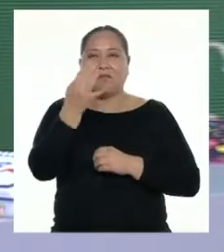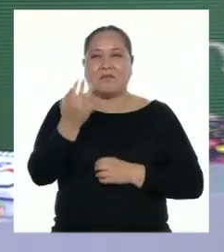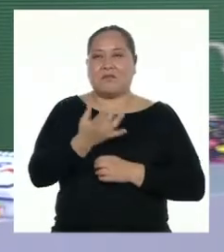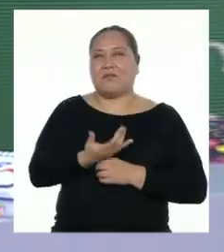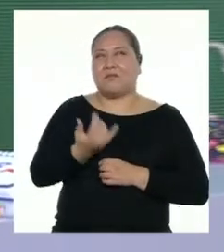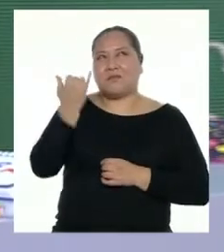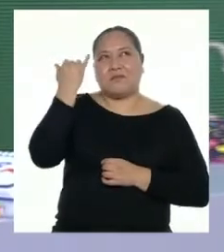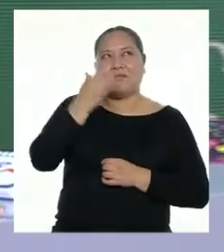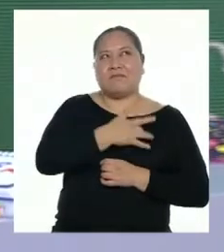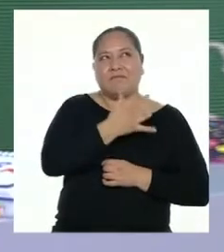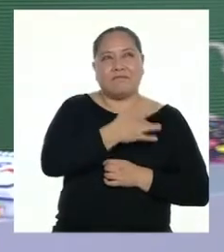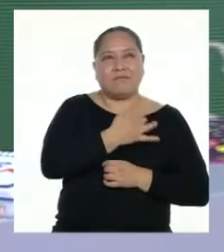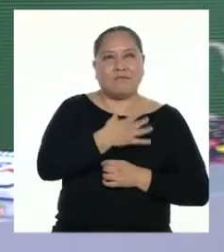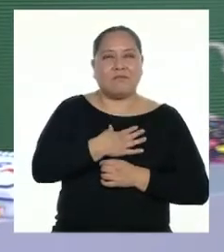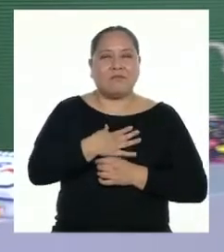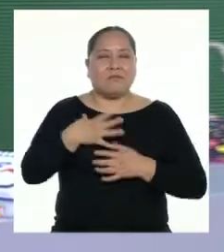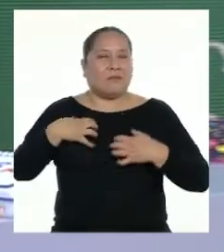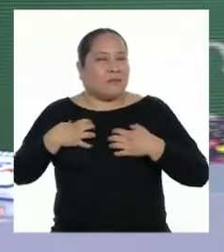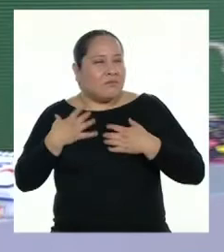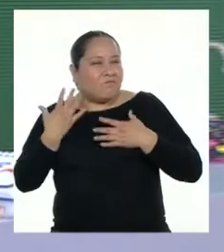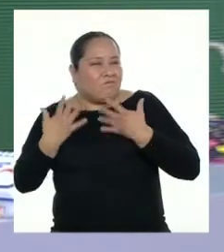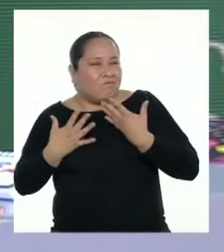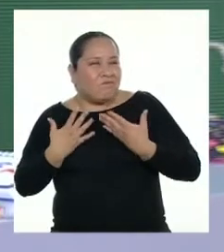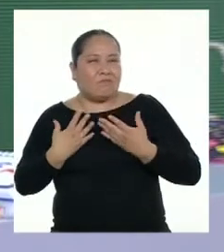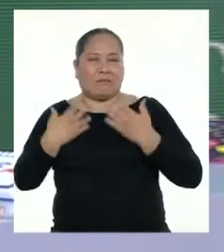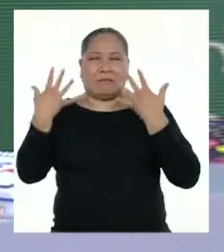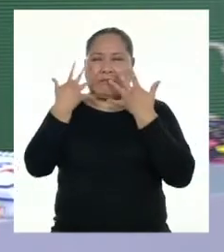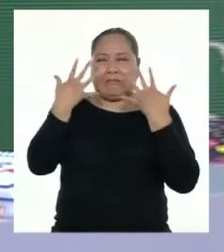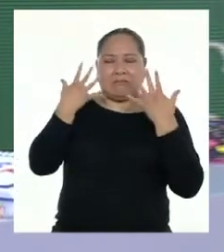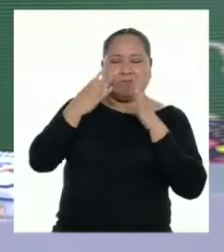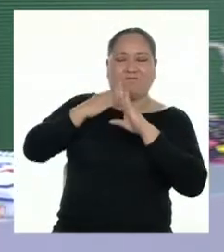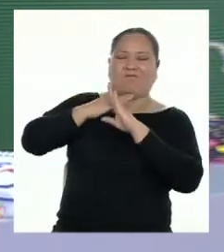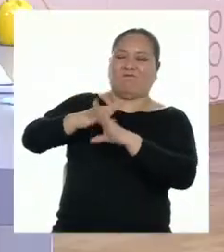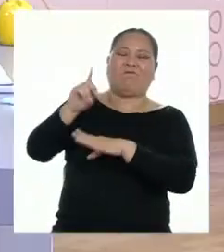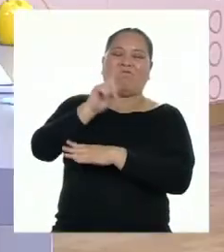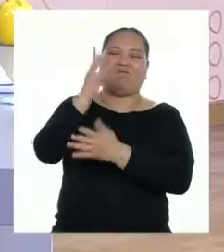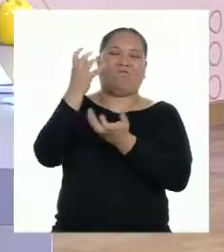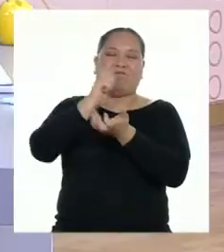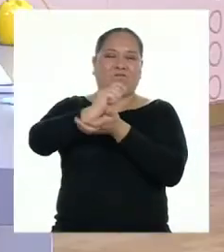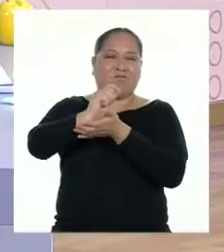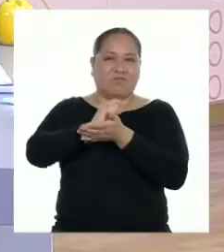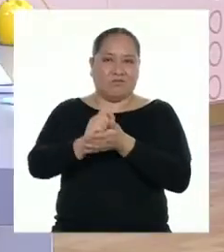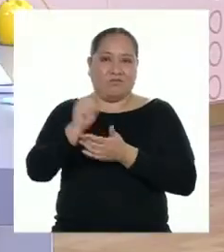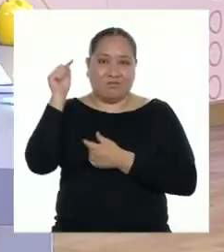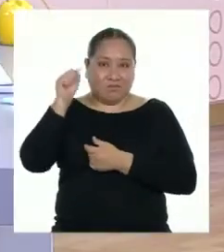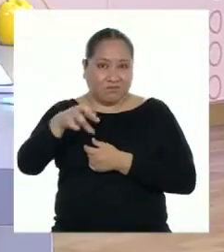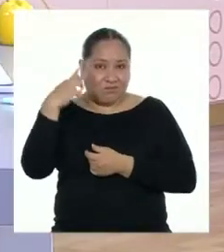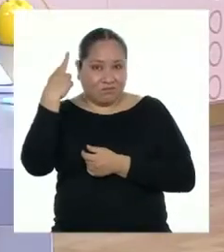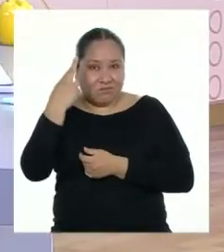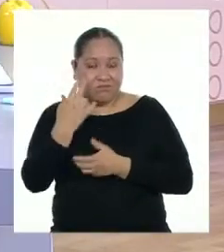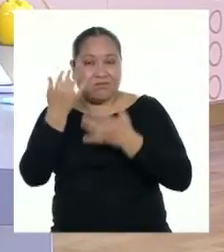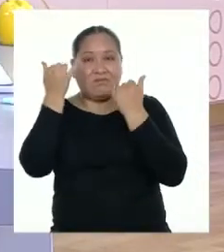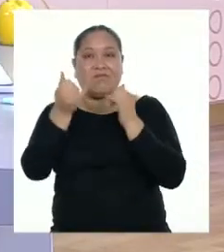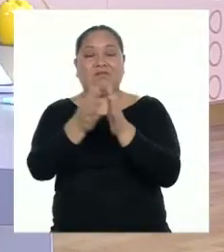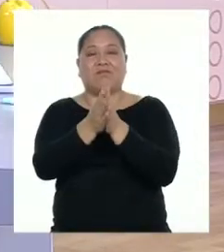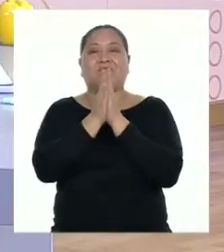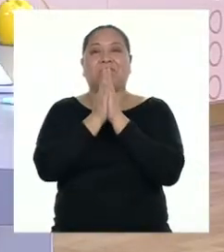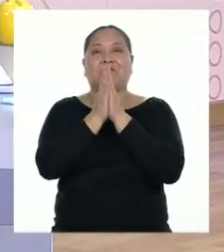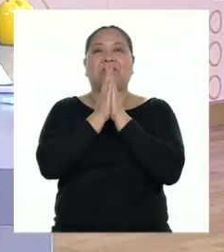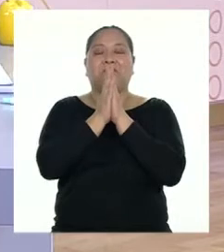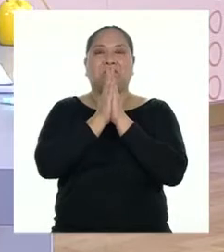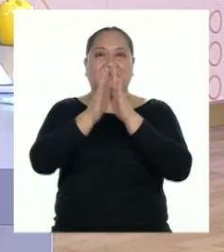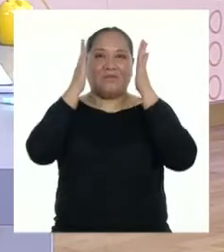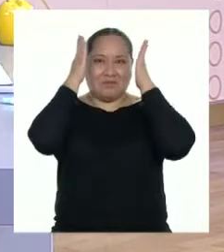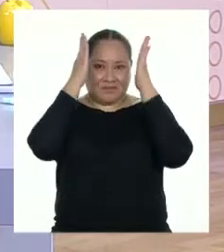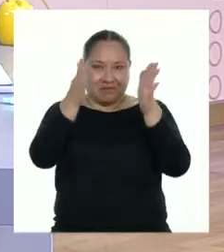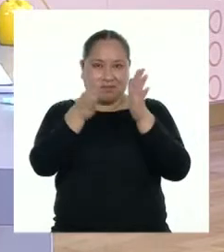de angustia, temor o de rechazo en la escritura de nuestros textos. Por ello, hoy les pedimos mucha atención y